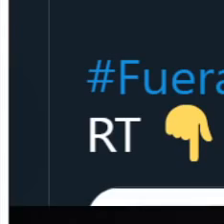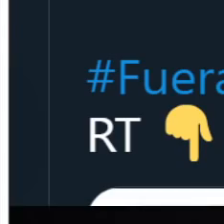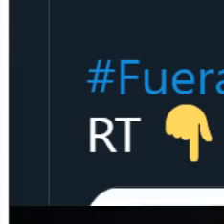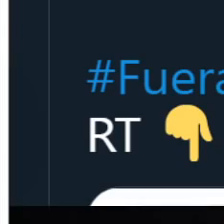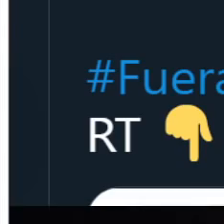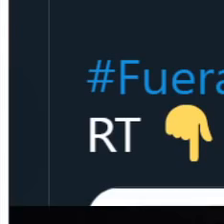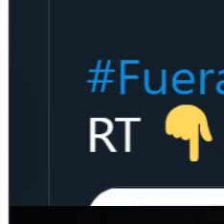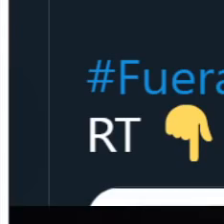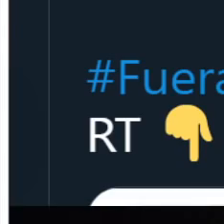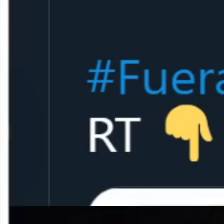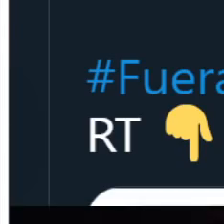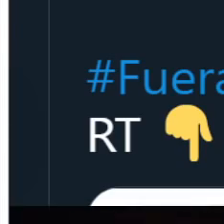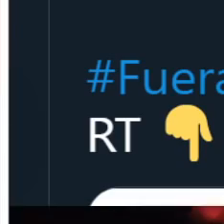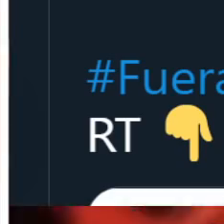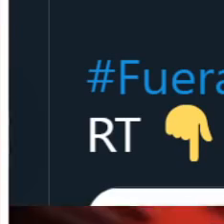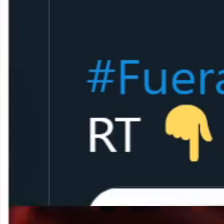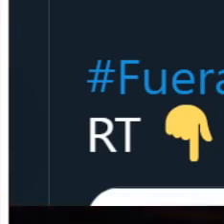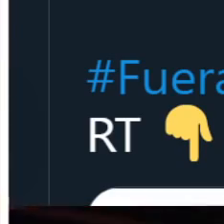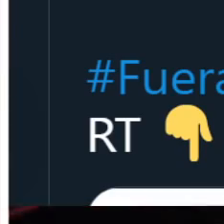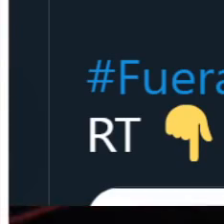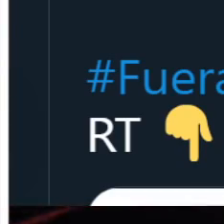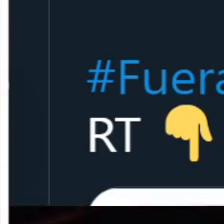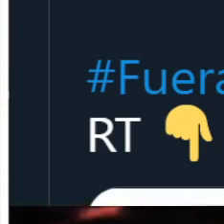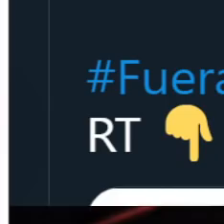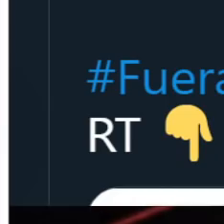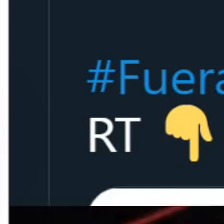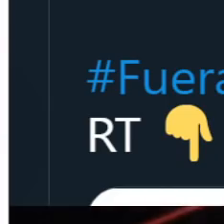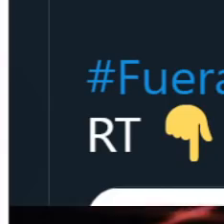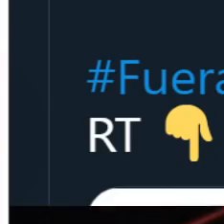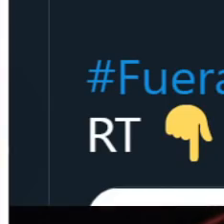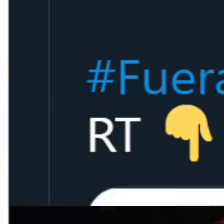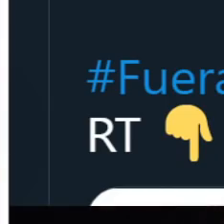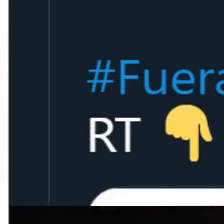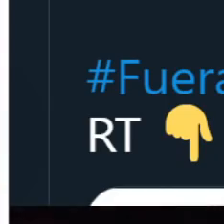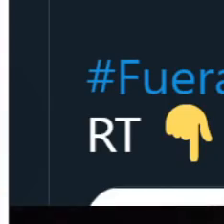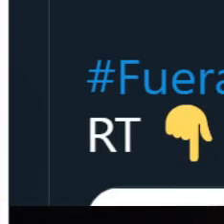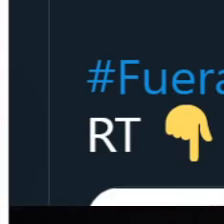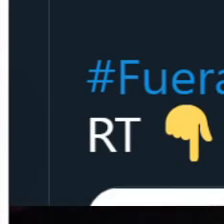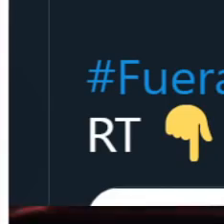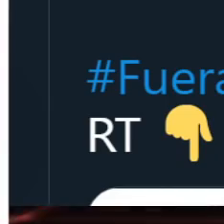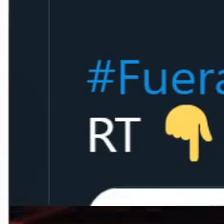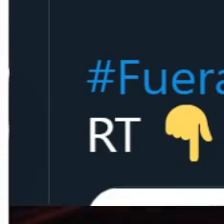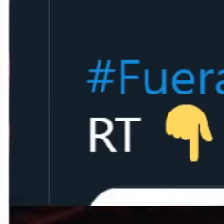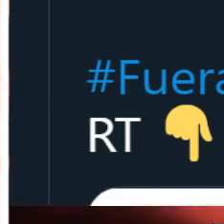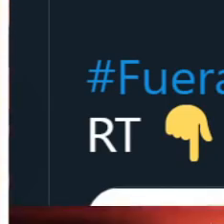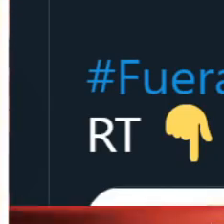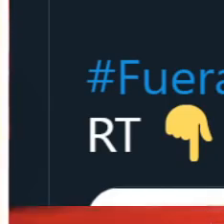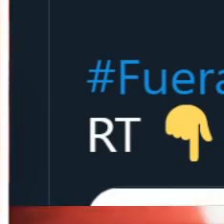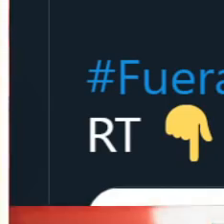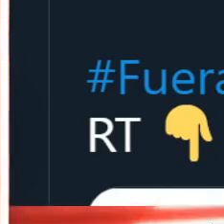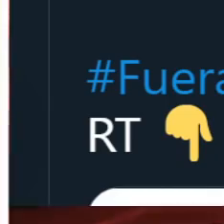the line amigos y amigas así es hoy lorenzo córdoba desde debe de tener un juicio político